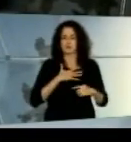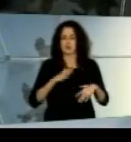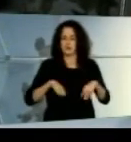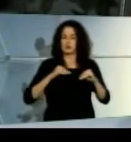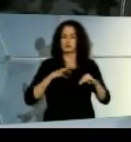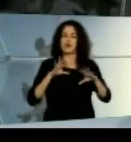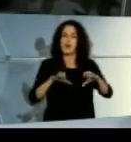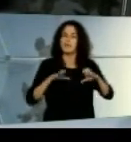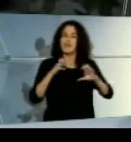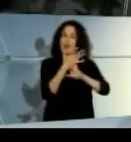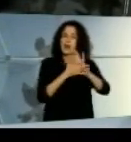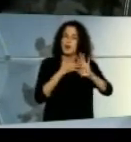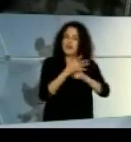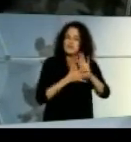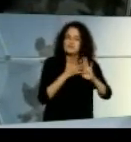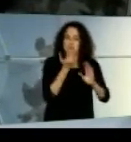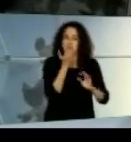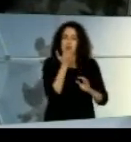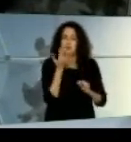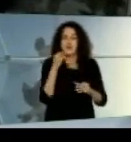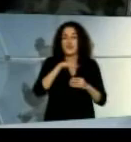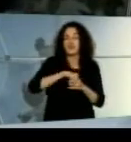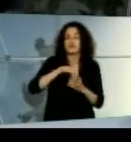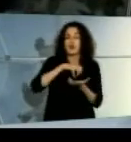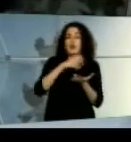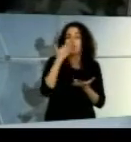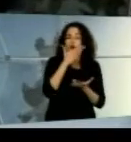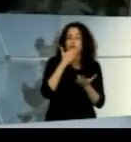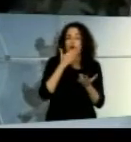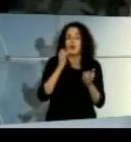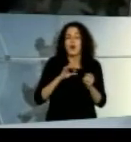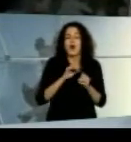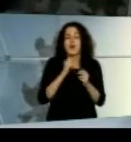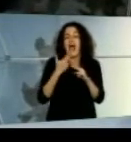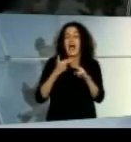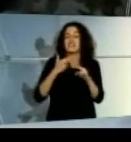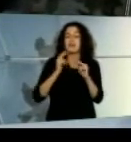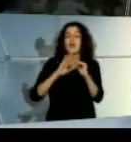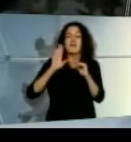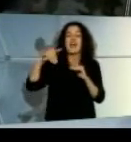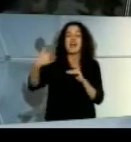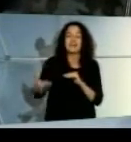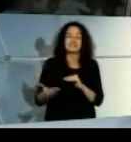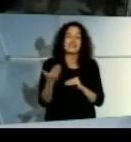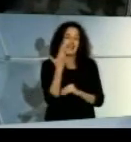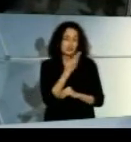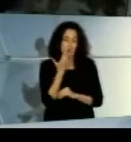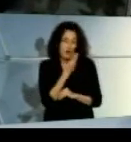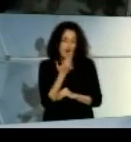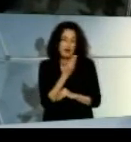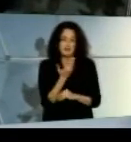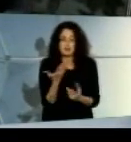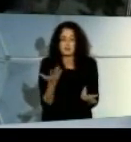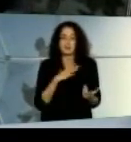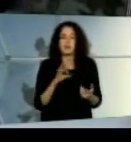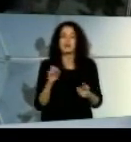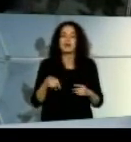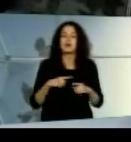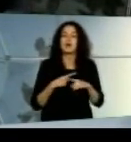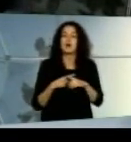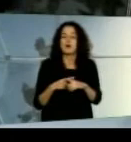los colegios, actividades extraescolares. Tienen actividades como compartir comedores con los niños sordos. Es precioso, quiero